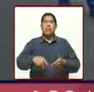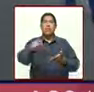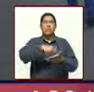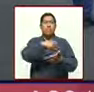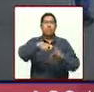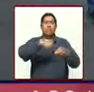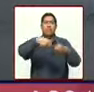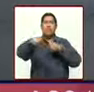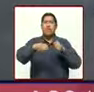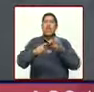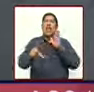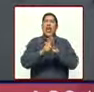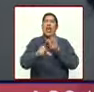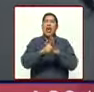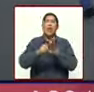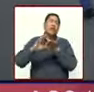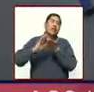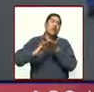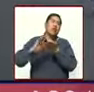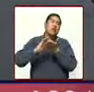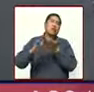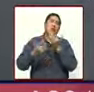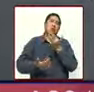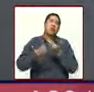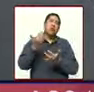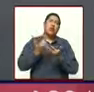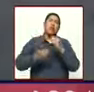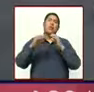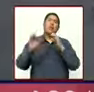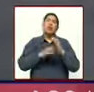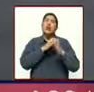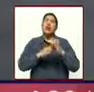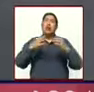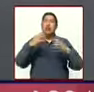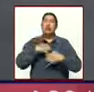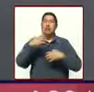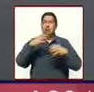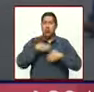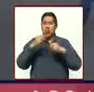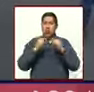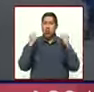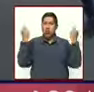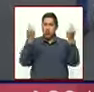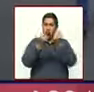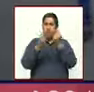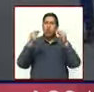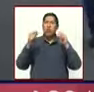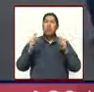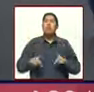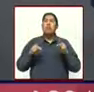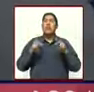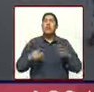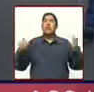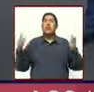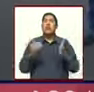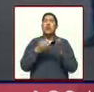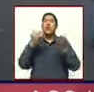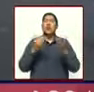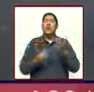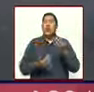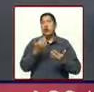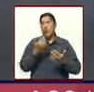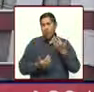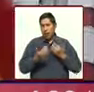Abrogación de las leyes ecocidas. Es uno de los cánticos en protesta de un grupo de activistas que está en contra de las